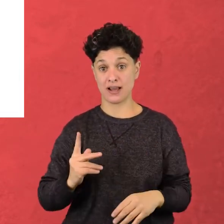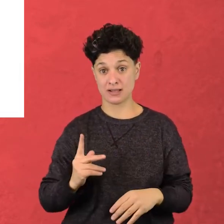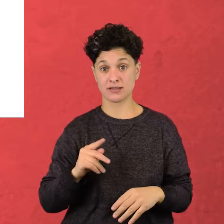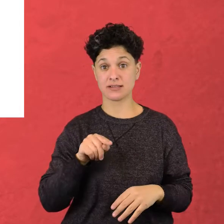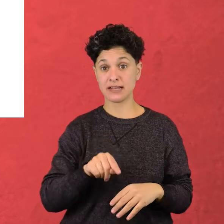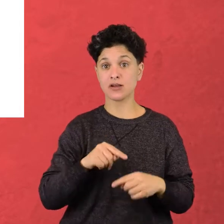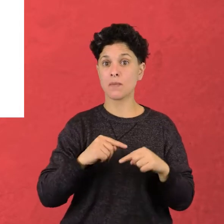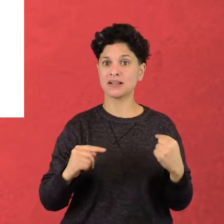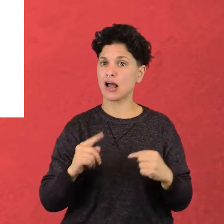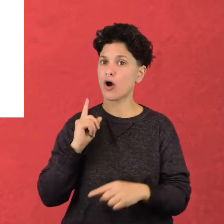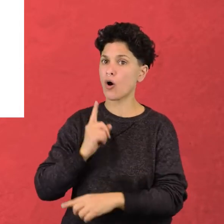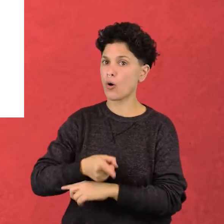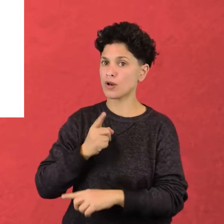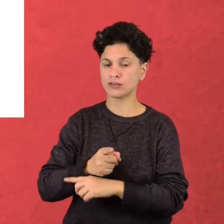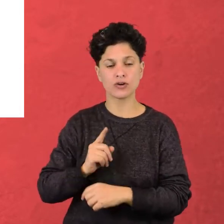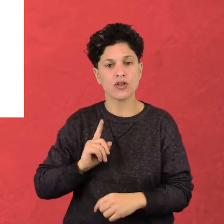y en este libro,